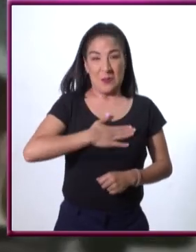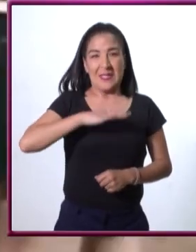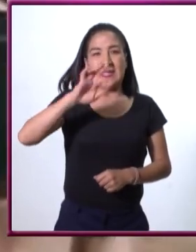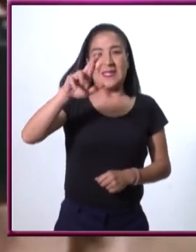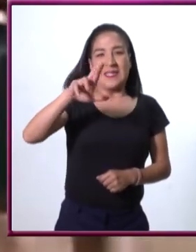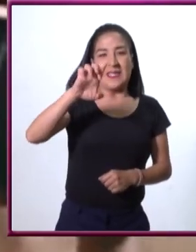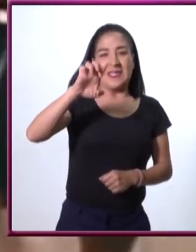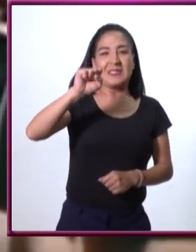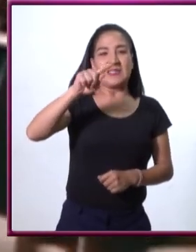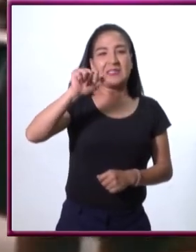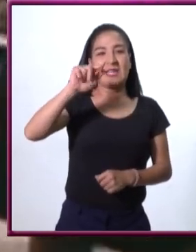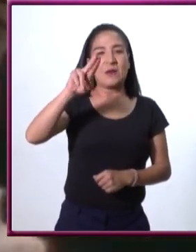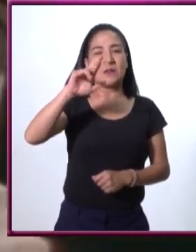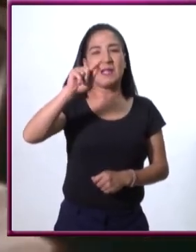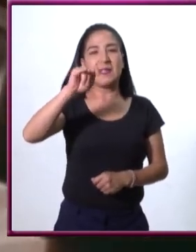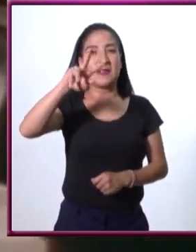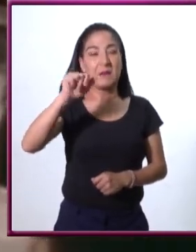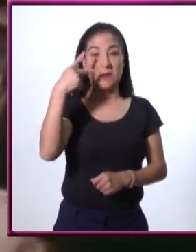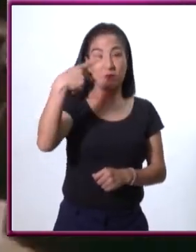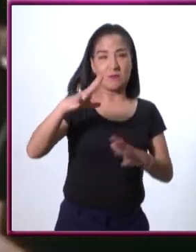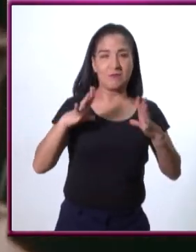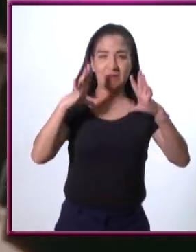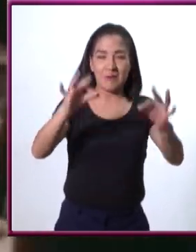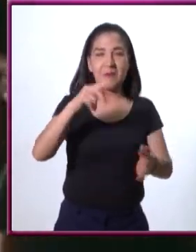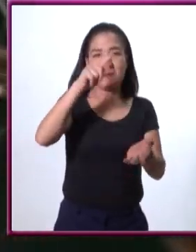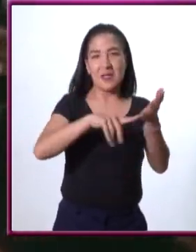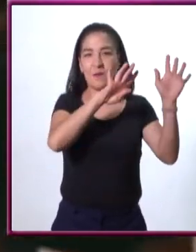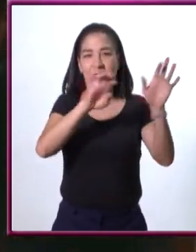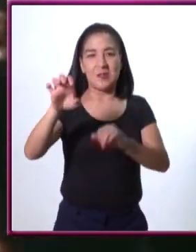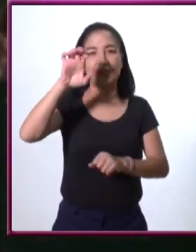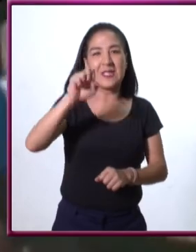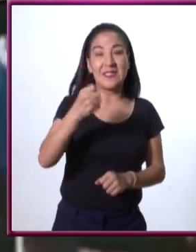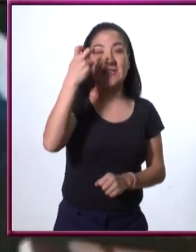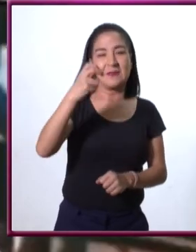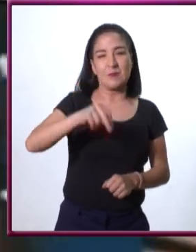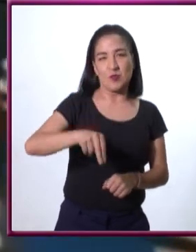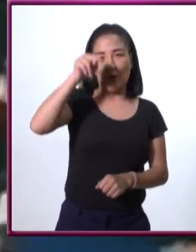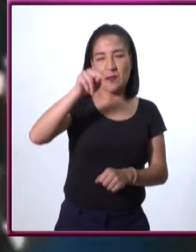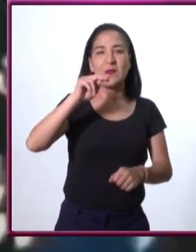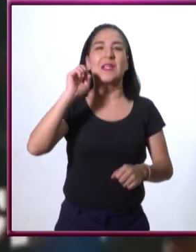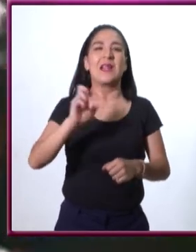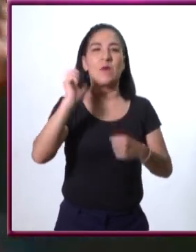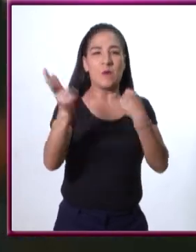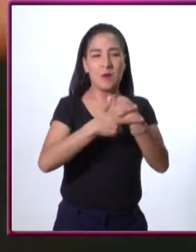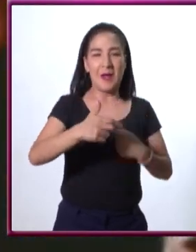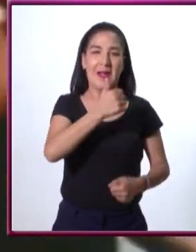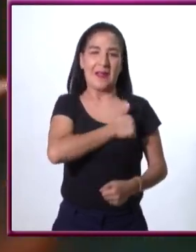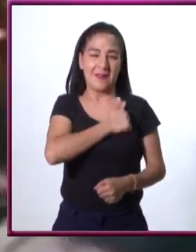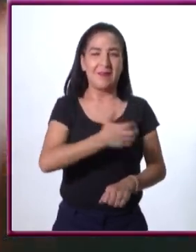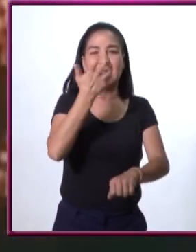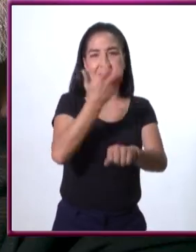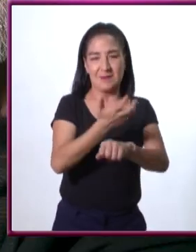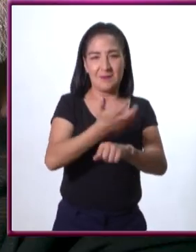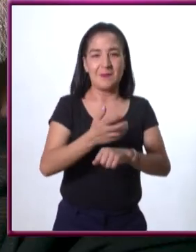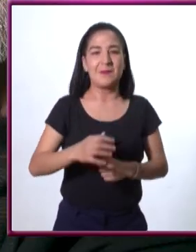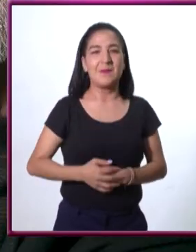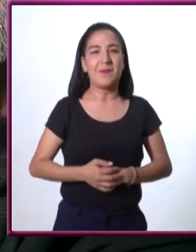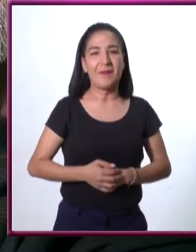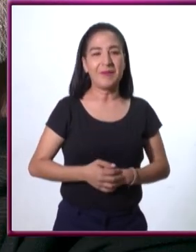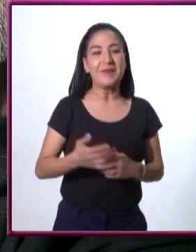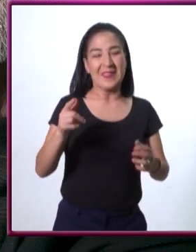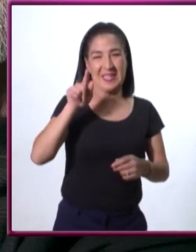restaurativa tiene su origen en la década de los años 70 en movimientos sociales del norte de Europa, Canadá y Estados Unidos.